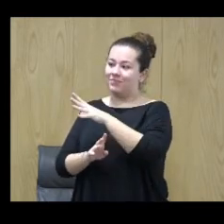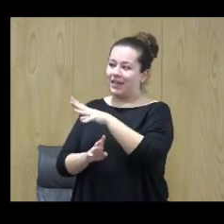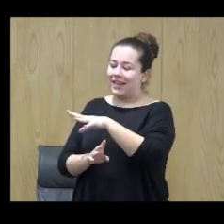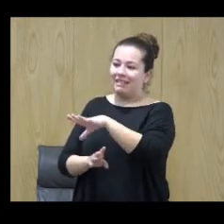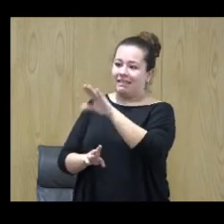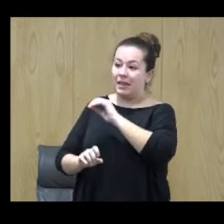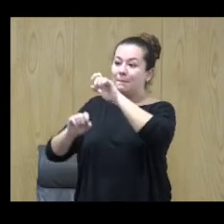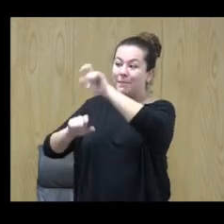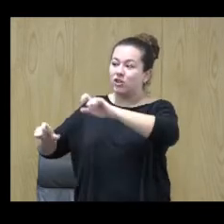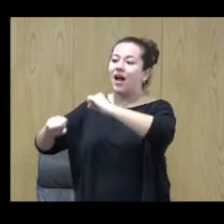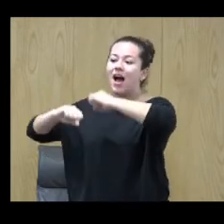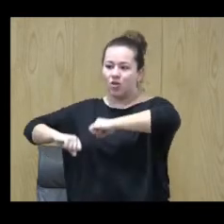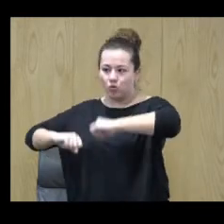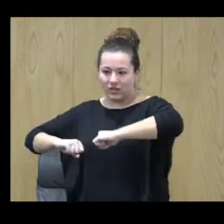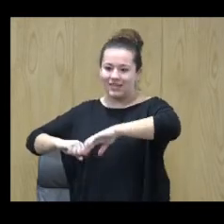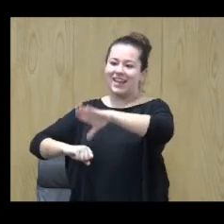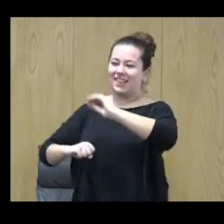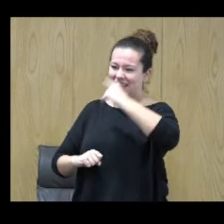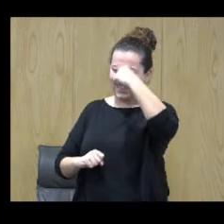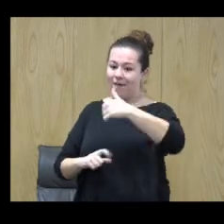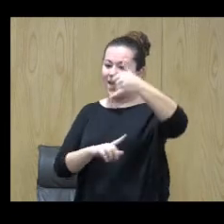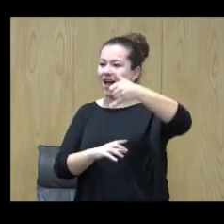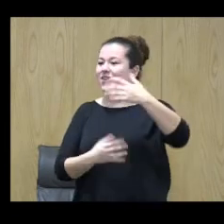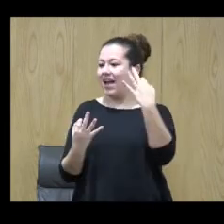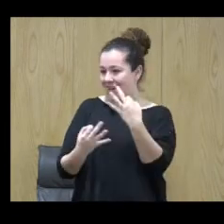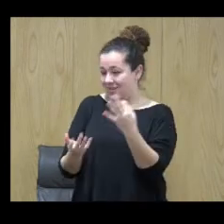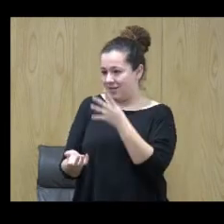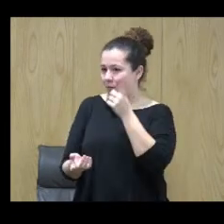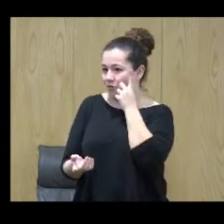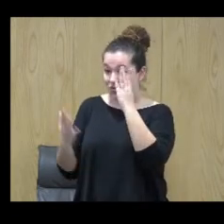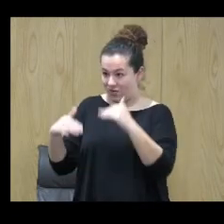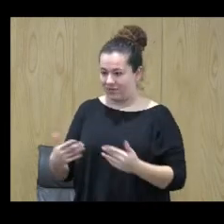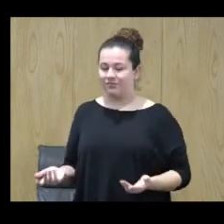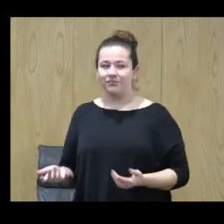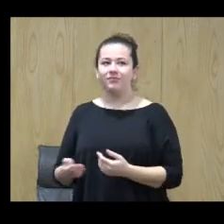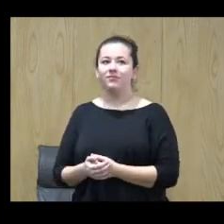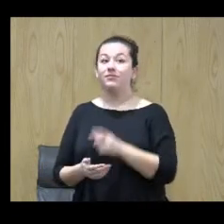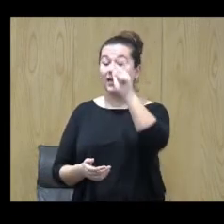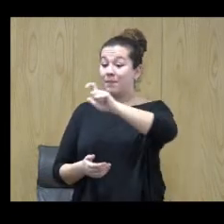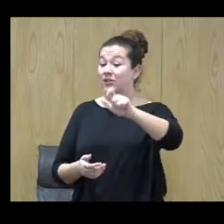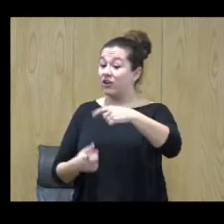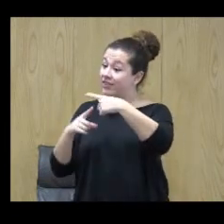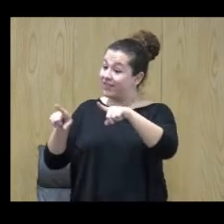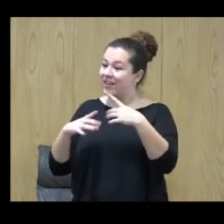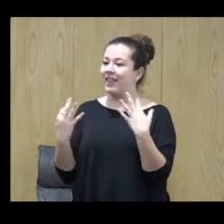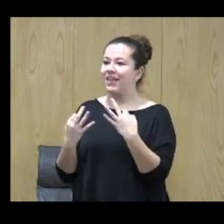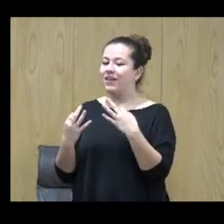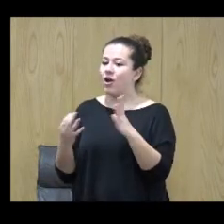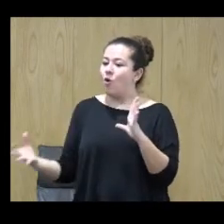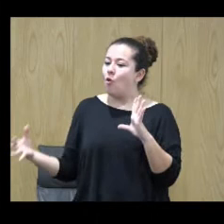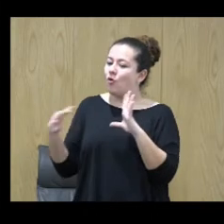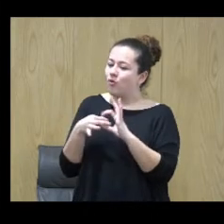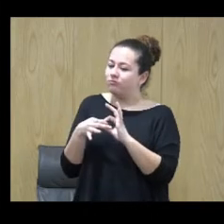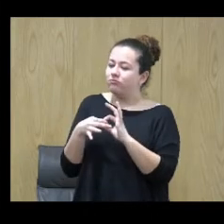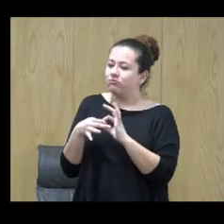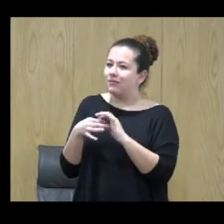experiencias seguramente las han tenido. Este es más difícil que el anterior, porque aquí, al ser personajes diferentes, tienes que unir la conexión entre